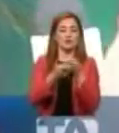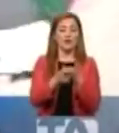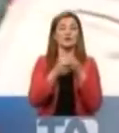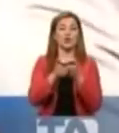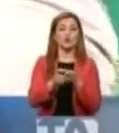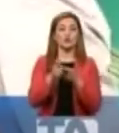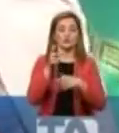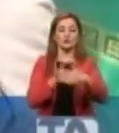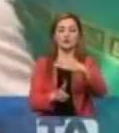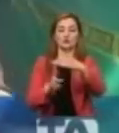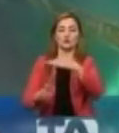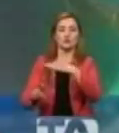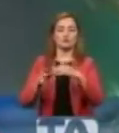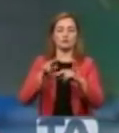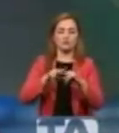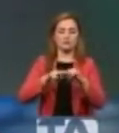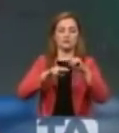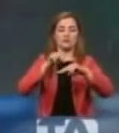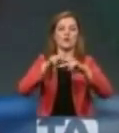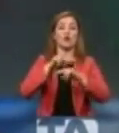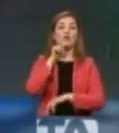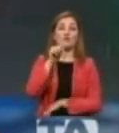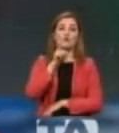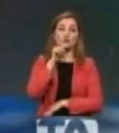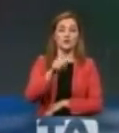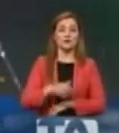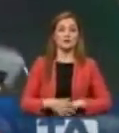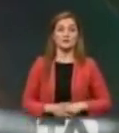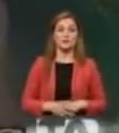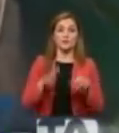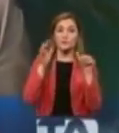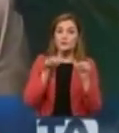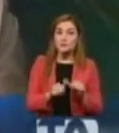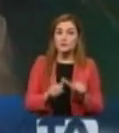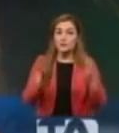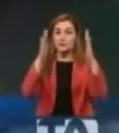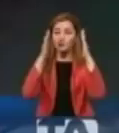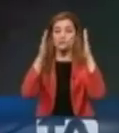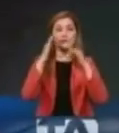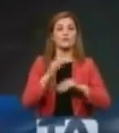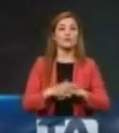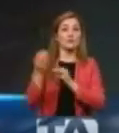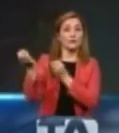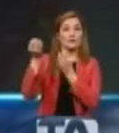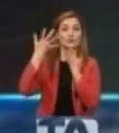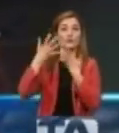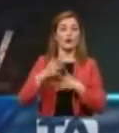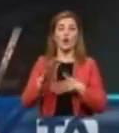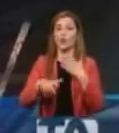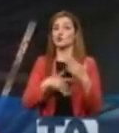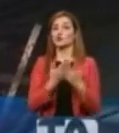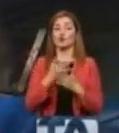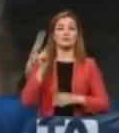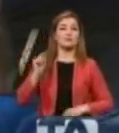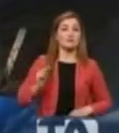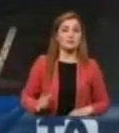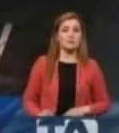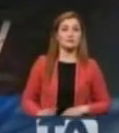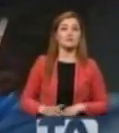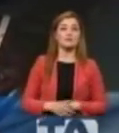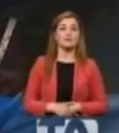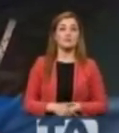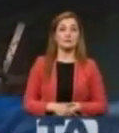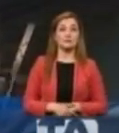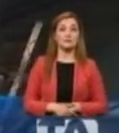también está todavía en construcción. Nosotros estaremos aquí pendientes de la información y de todos los detalles que se generen en